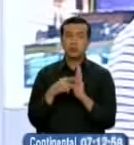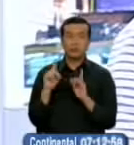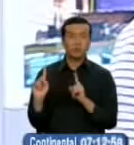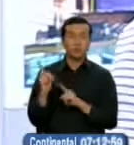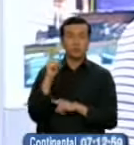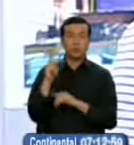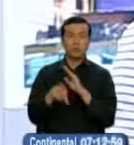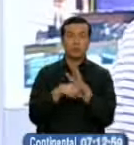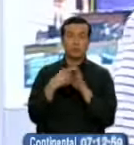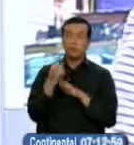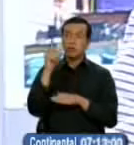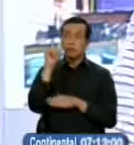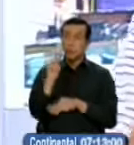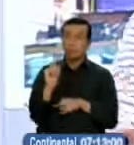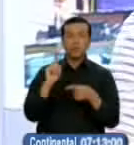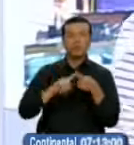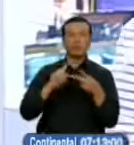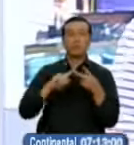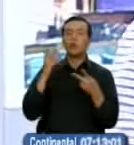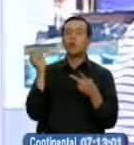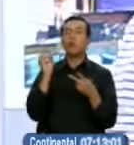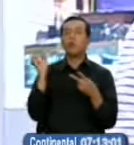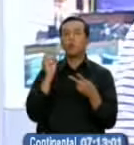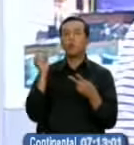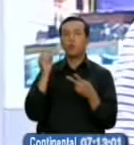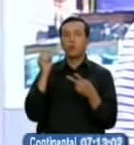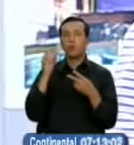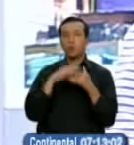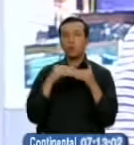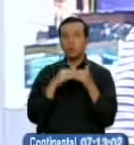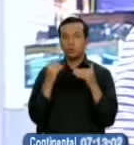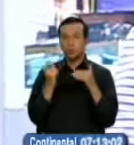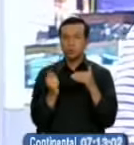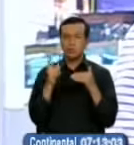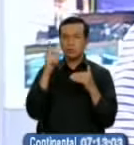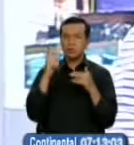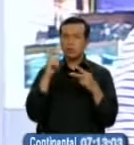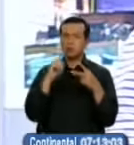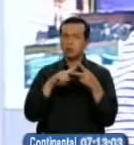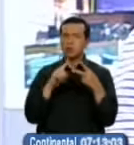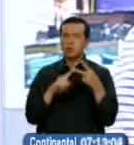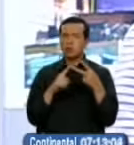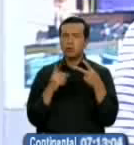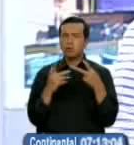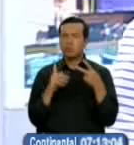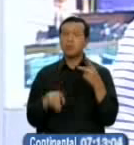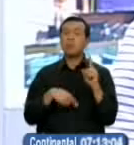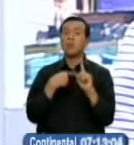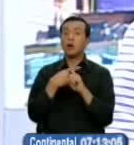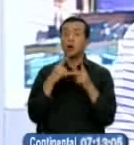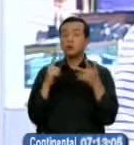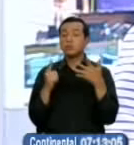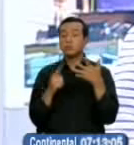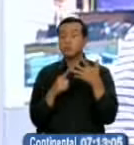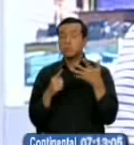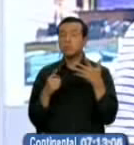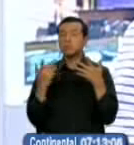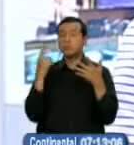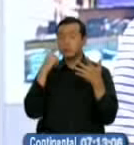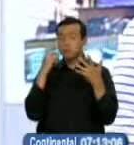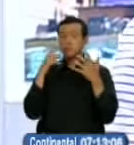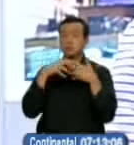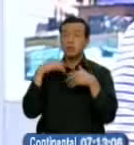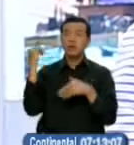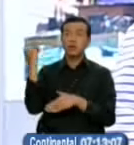No únicamente tiene que ver con el precio del petróleo o la revalorización del dólar, que es otro factor internacional, sino tiene que ver fundamentalmente con el deterioro profundo que ha tenido